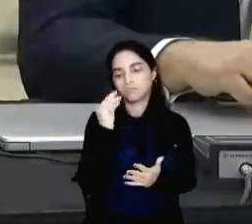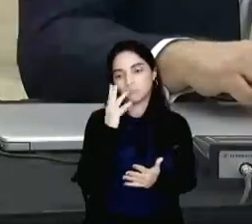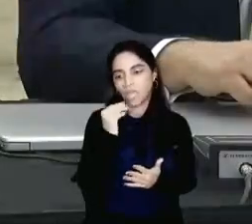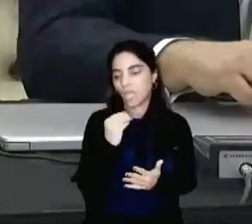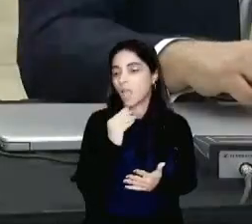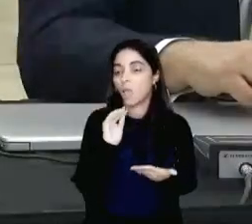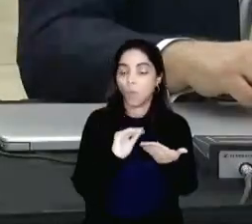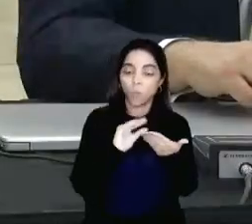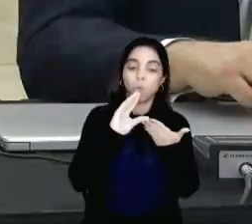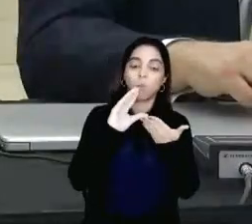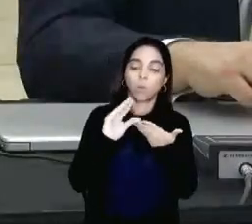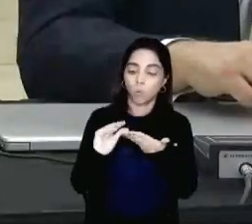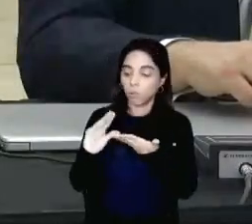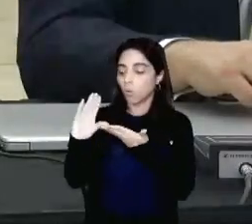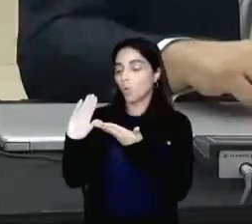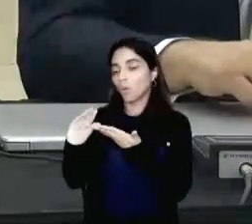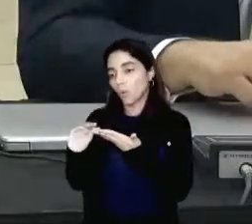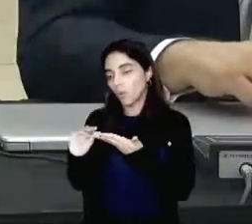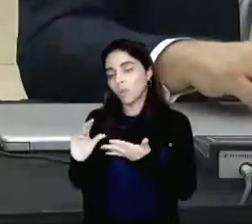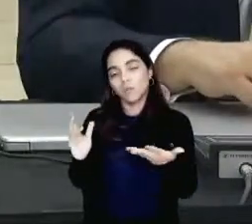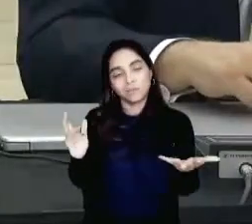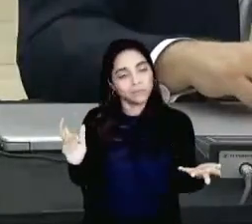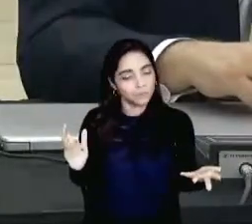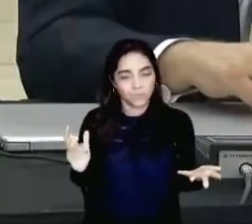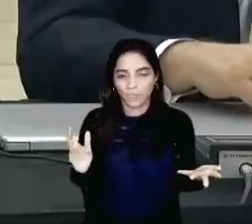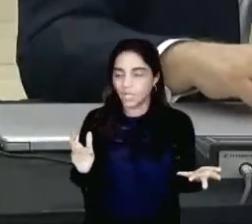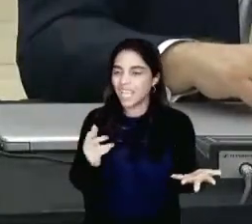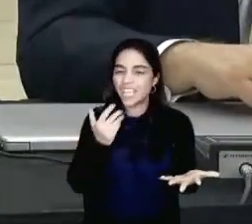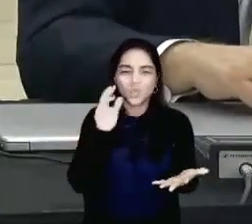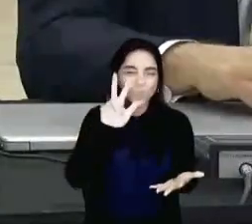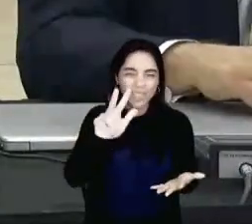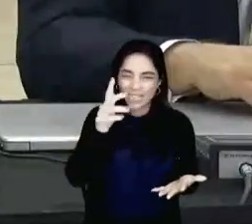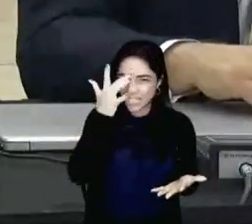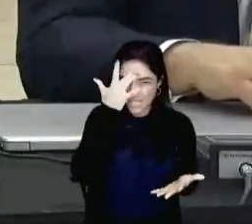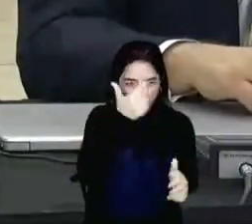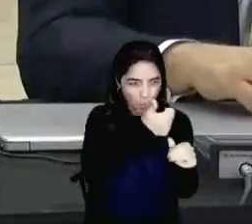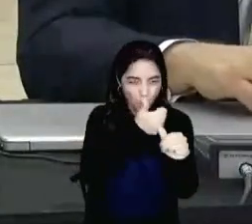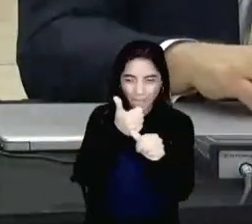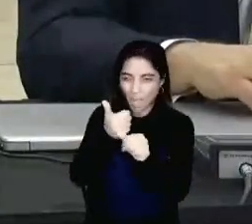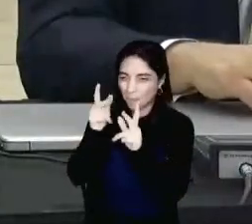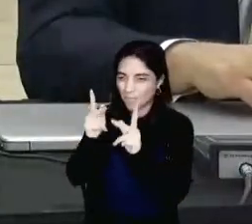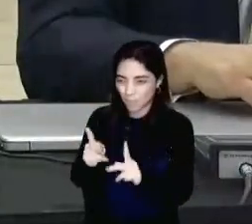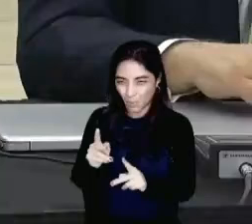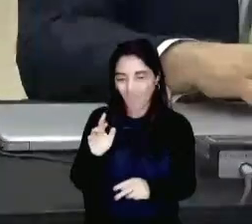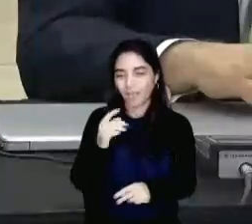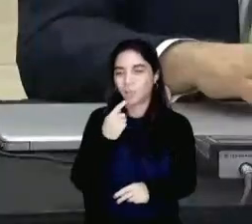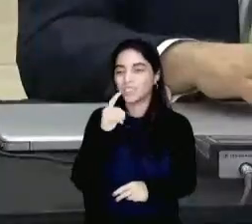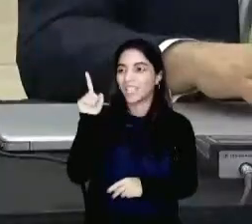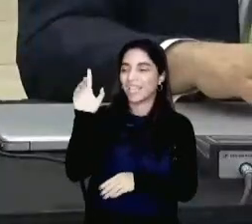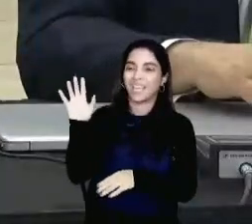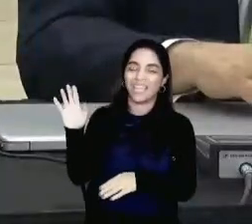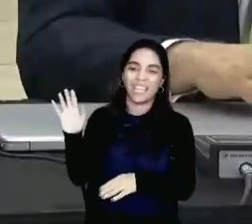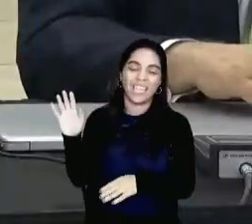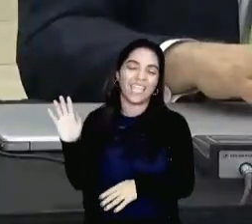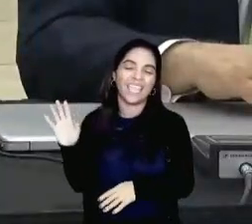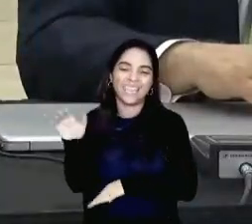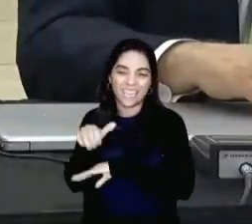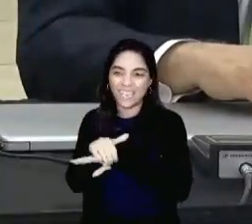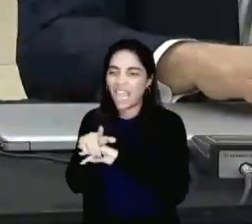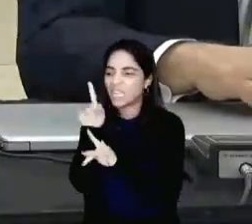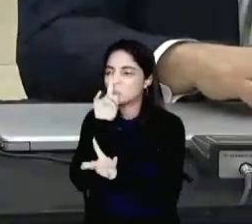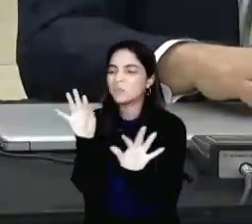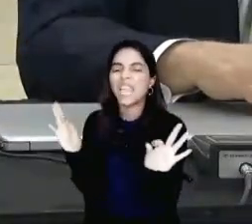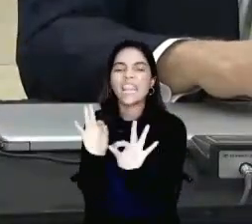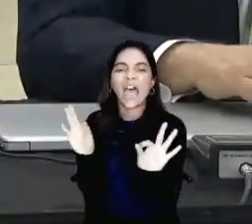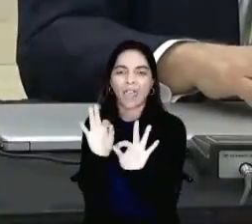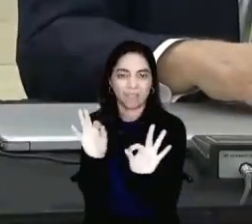menor grado hacen que esos esos tres centavos por usuario en realidad sea como dicen en inglés peanuts es